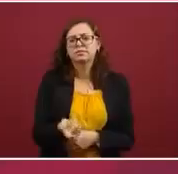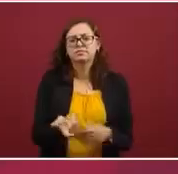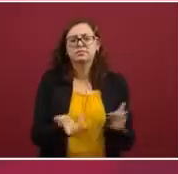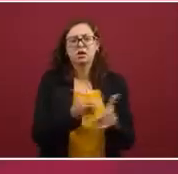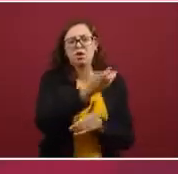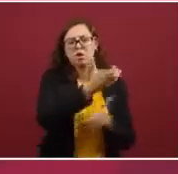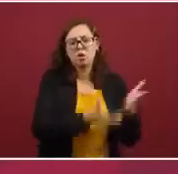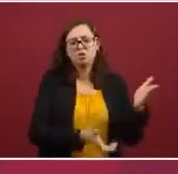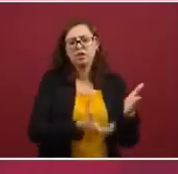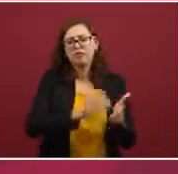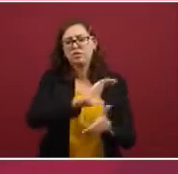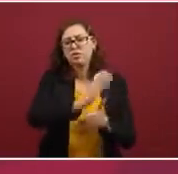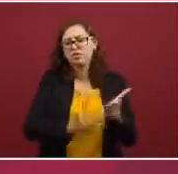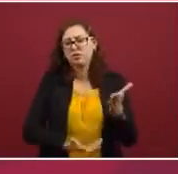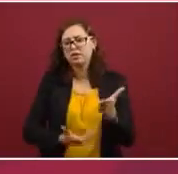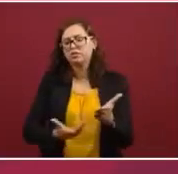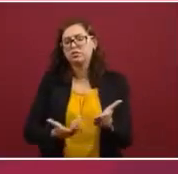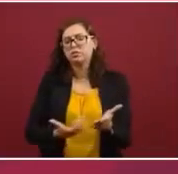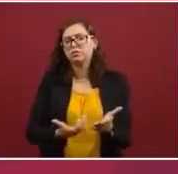contratos que